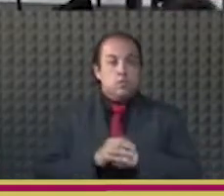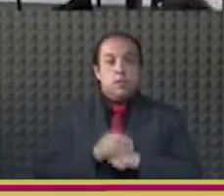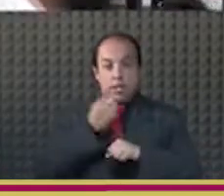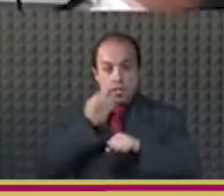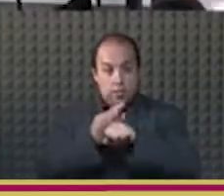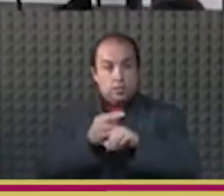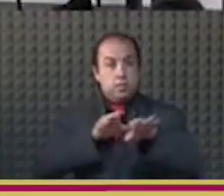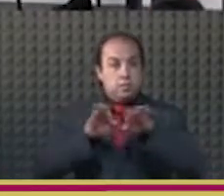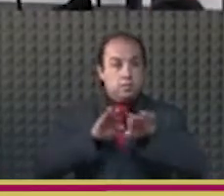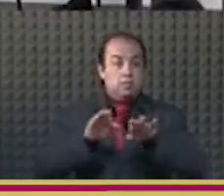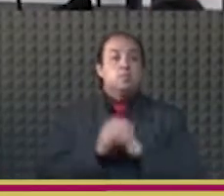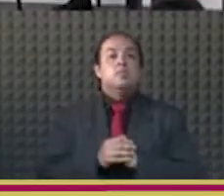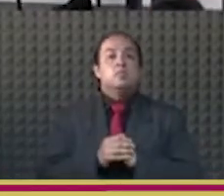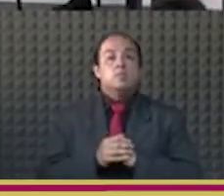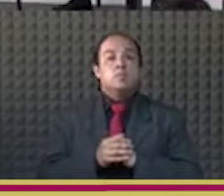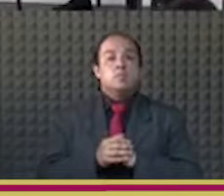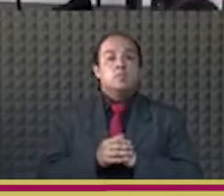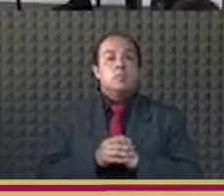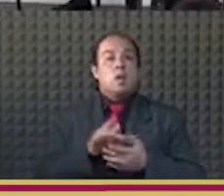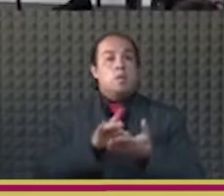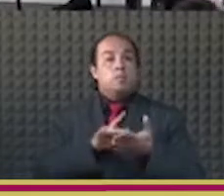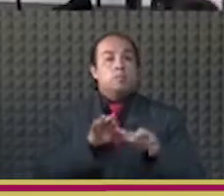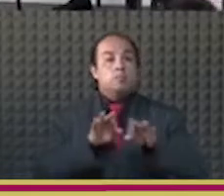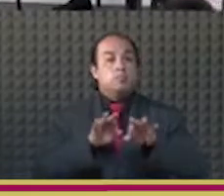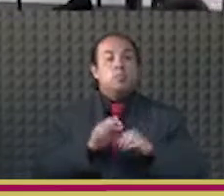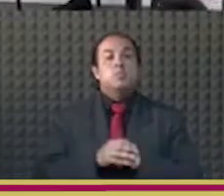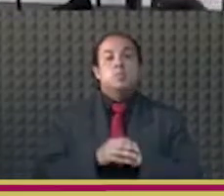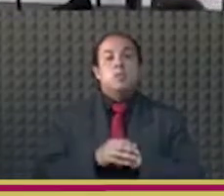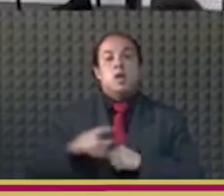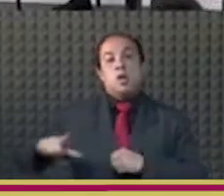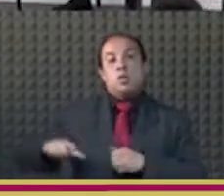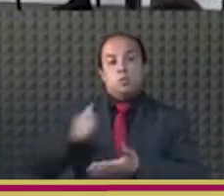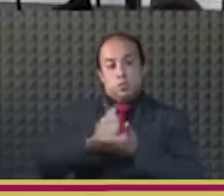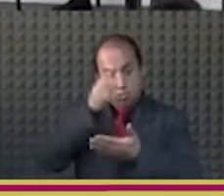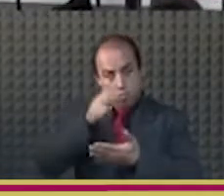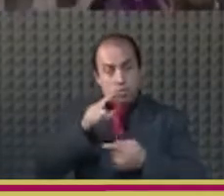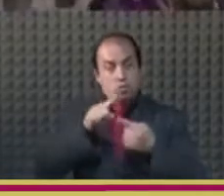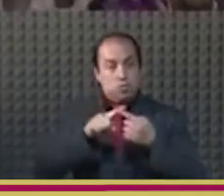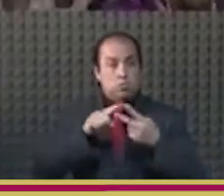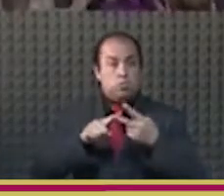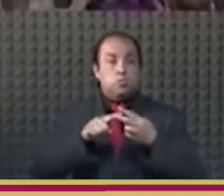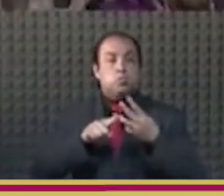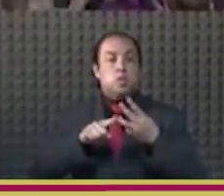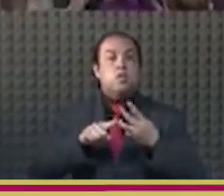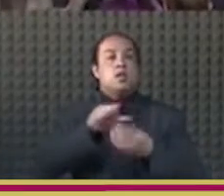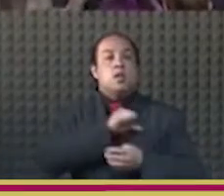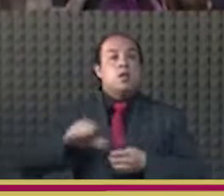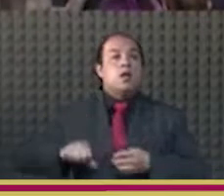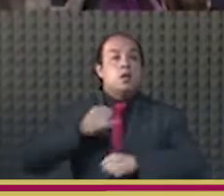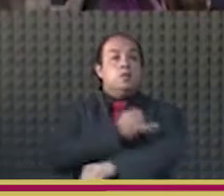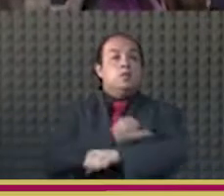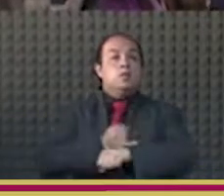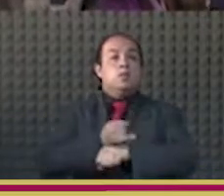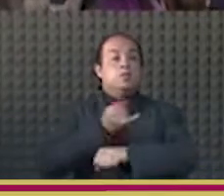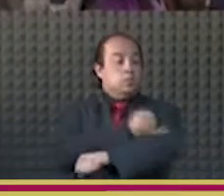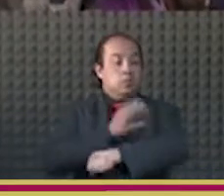la Secretaría del Trabajo y Previsión Social, del Gobierno de la Ciudad de México, de la Alcaldía Iztacalco, así